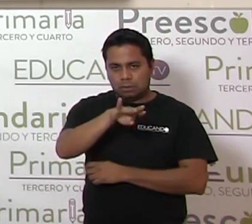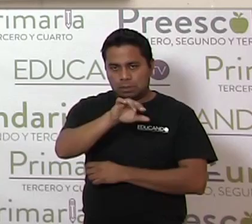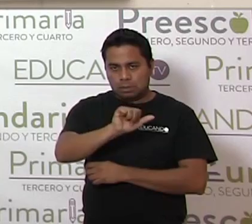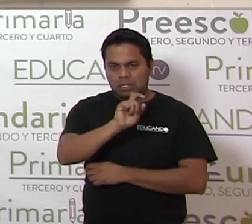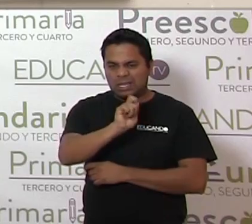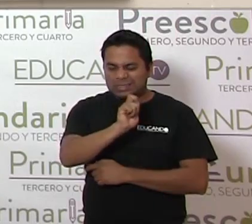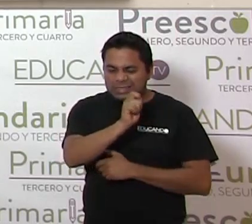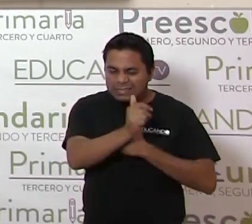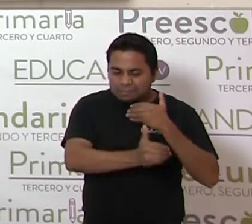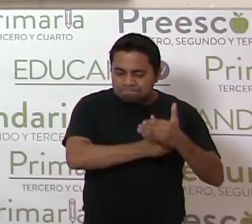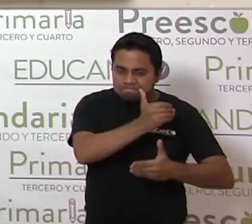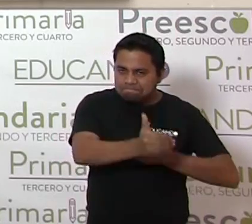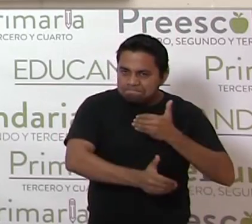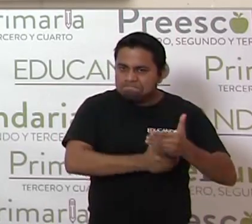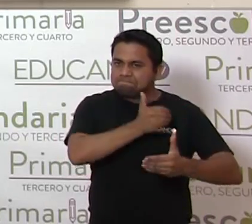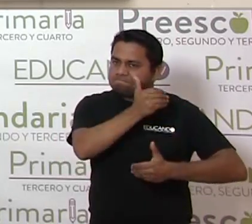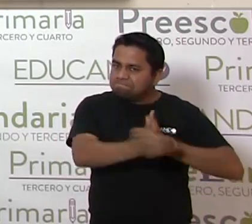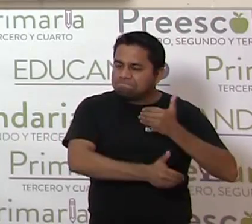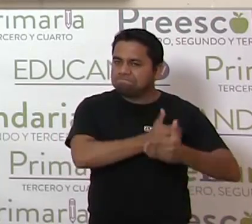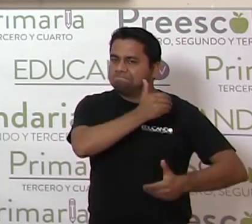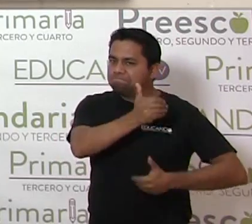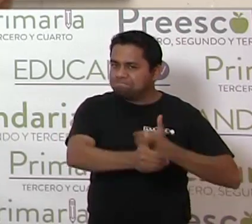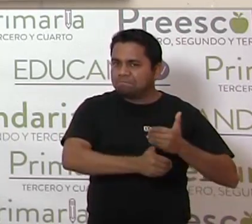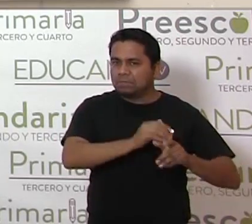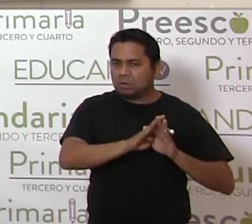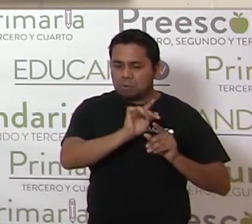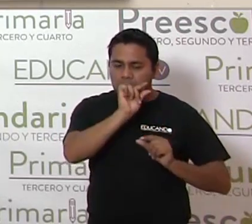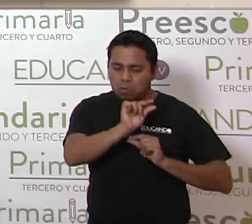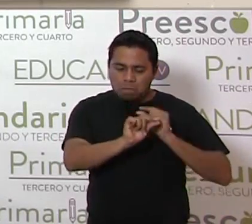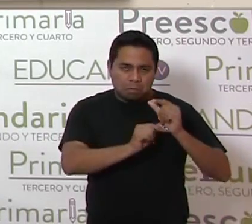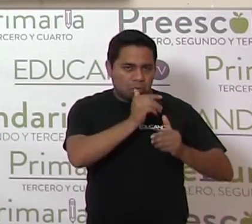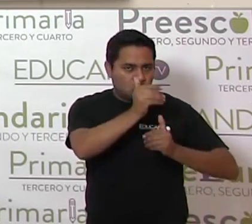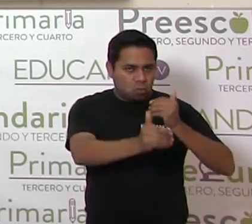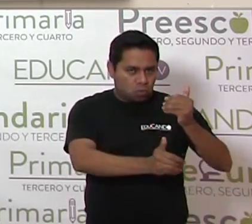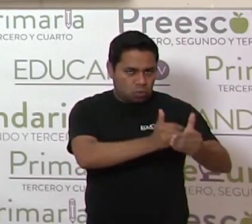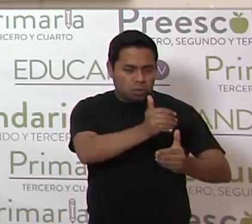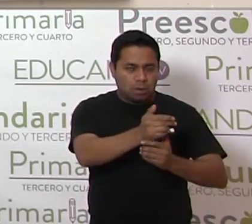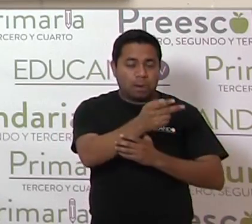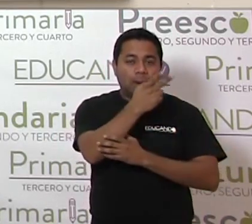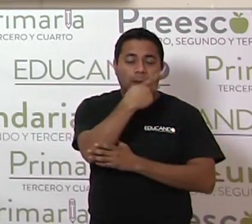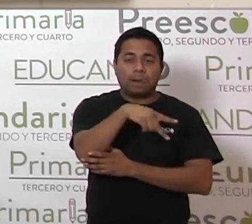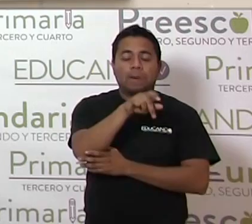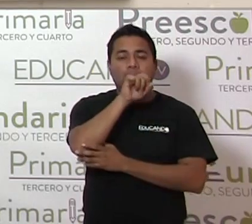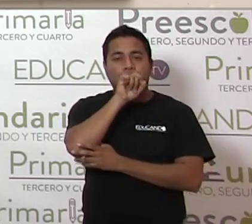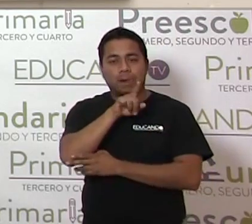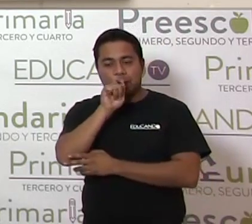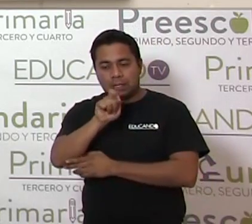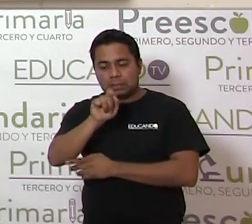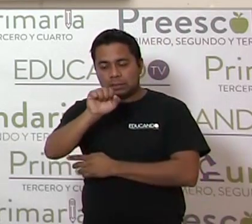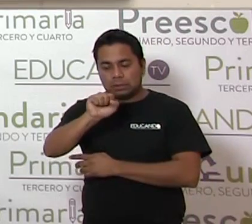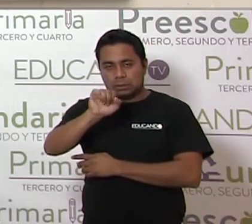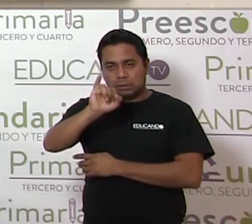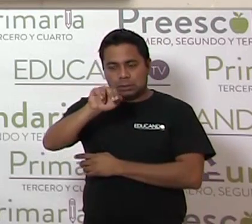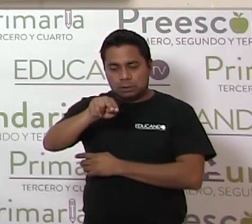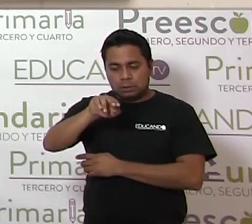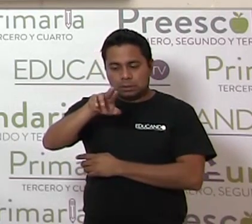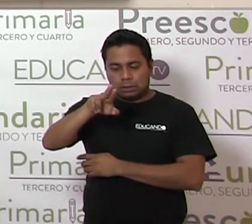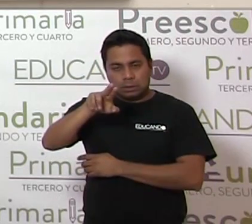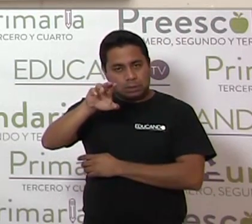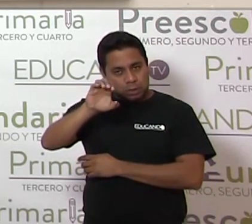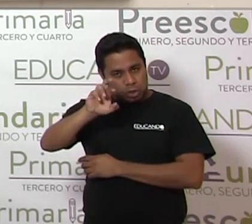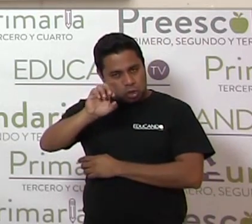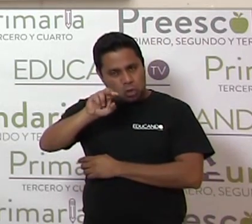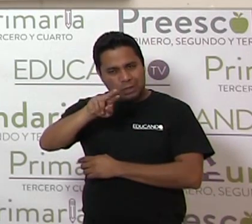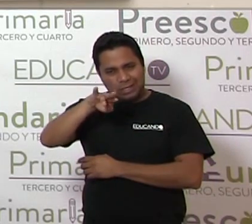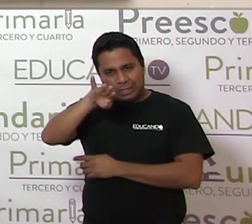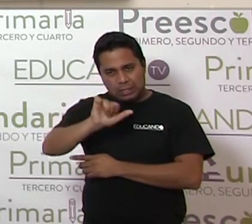paso, hecho por hecho, suceso por suceso, pero también lo que es la sincronía,